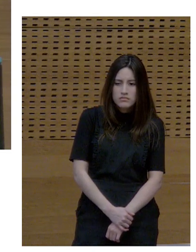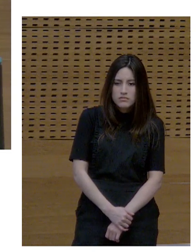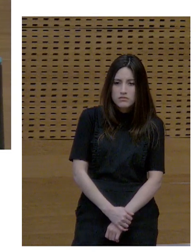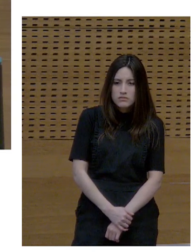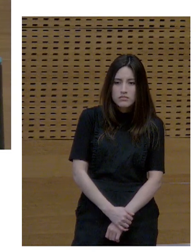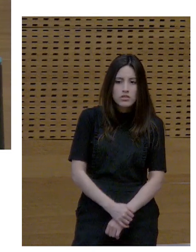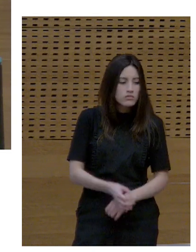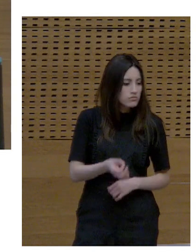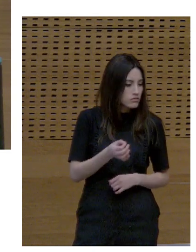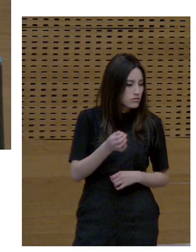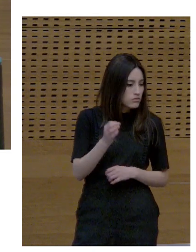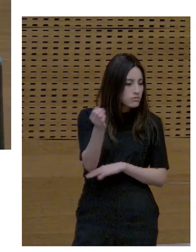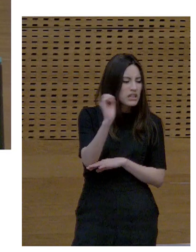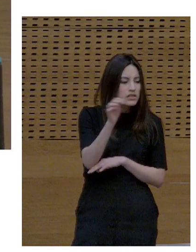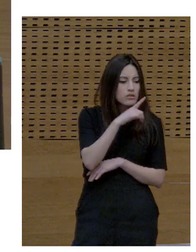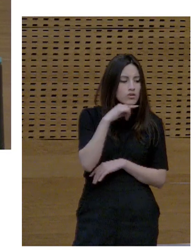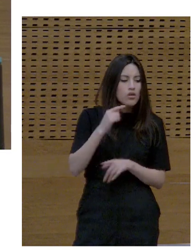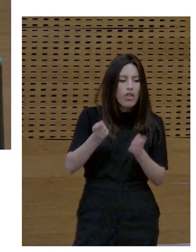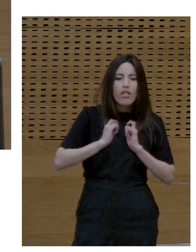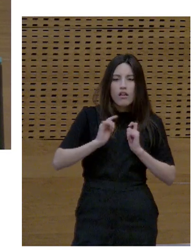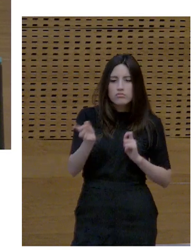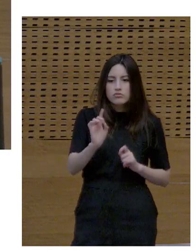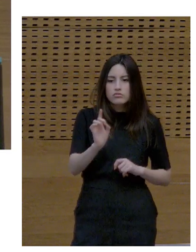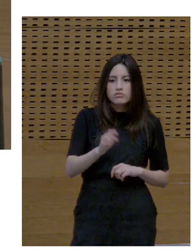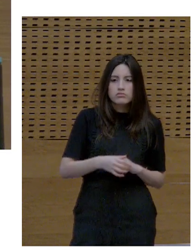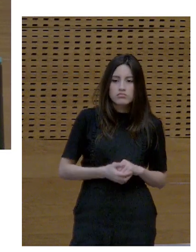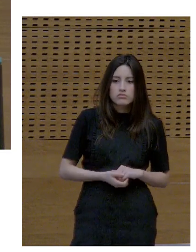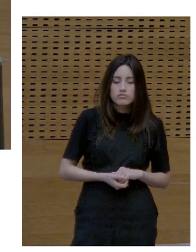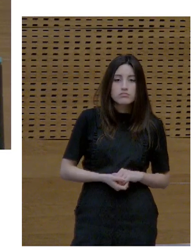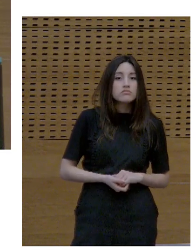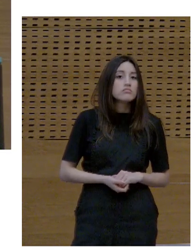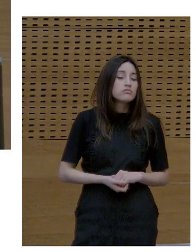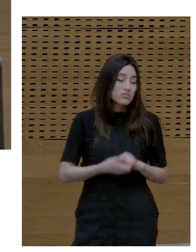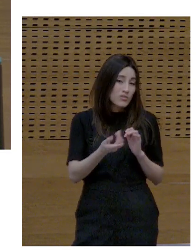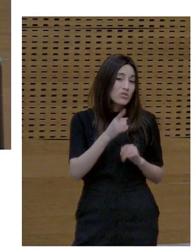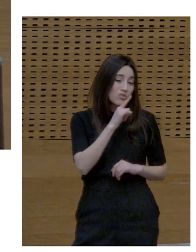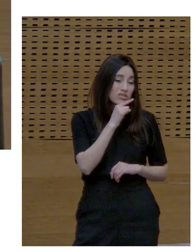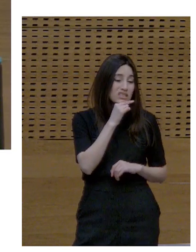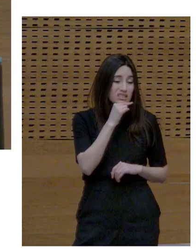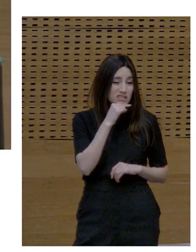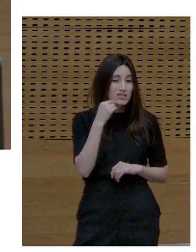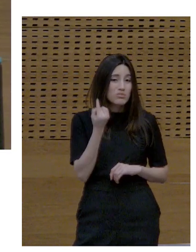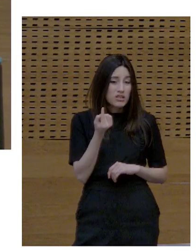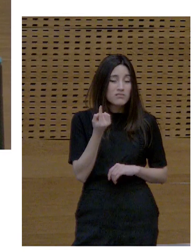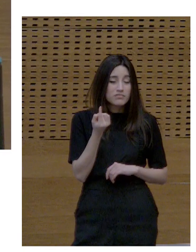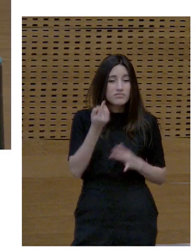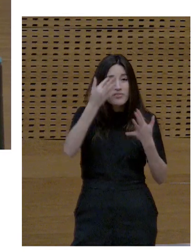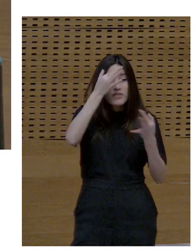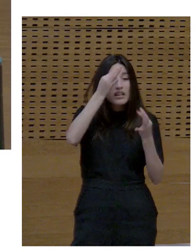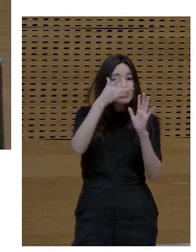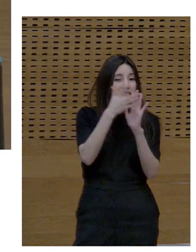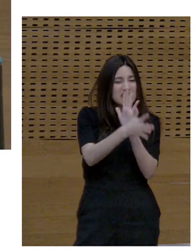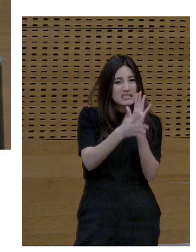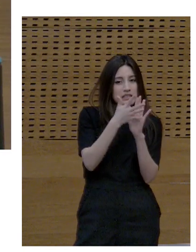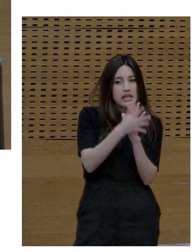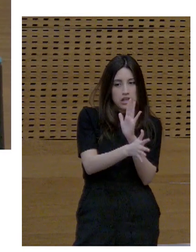sí. Yo tengo muchísimos. A ver, sí, o sea, es un síntoma que está ya descrito